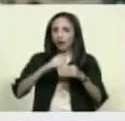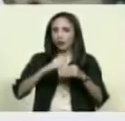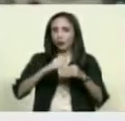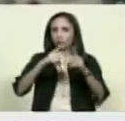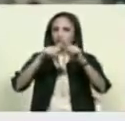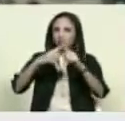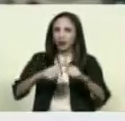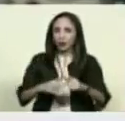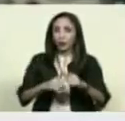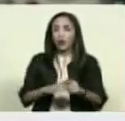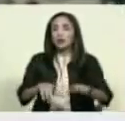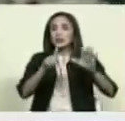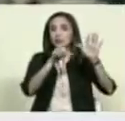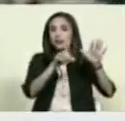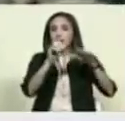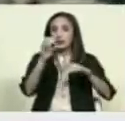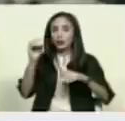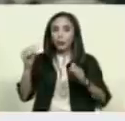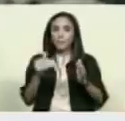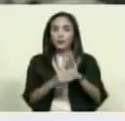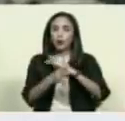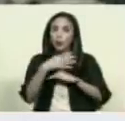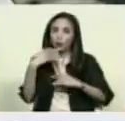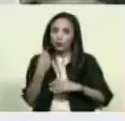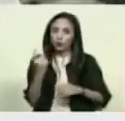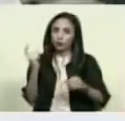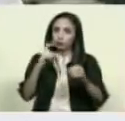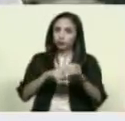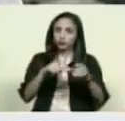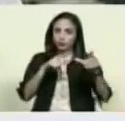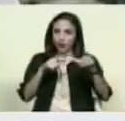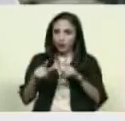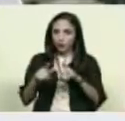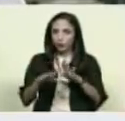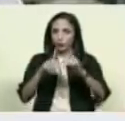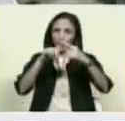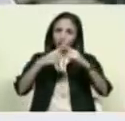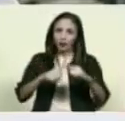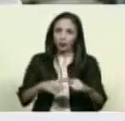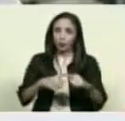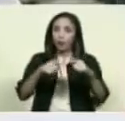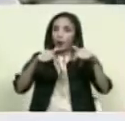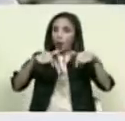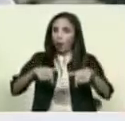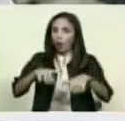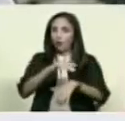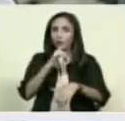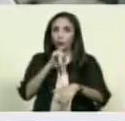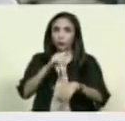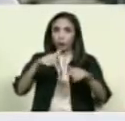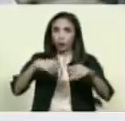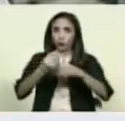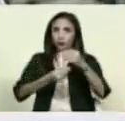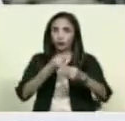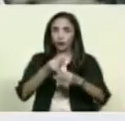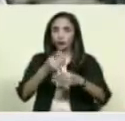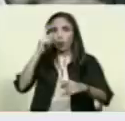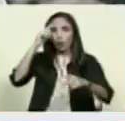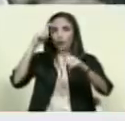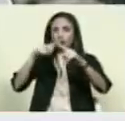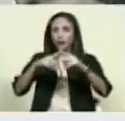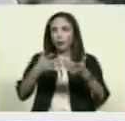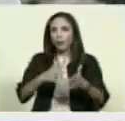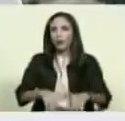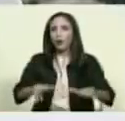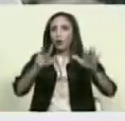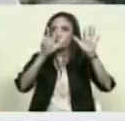cerramos con 600.000 jóvenes incorporados en el plan Chamba Juvenil y ahora ya con anuncios que usted ha realizado estamos alcanzando la meta